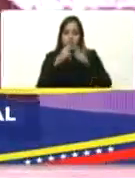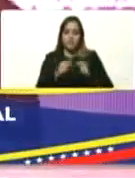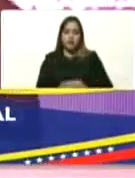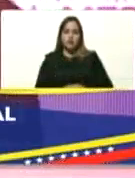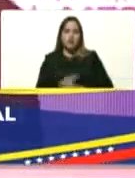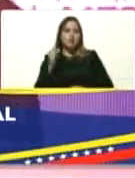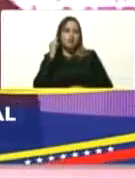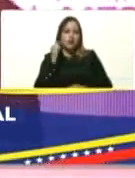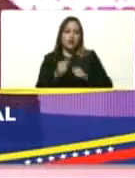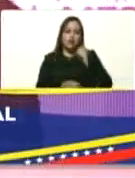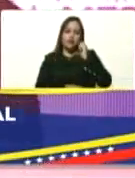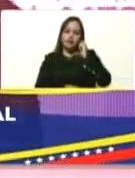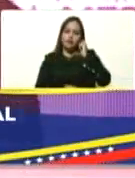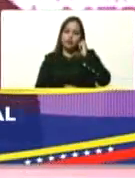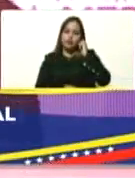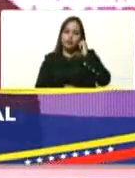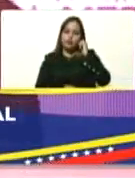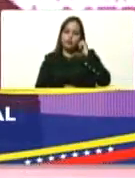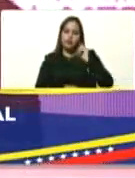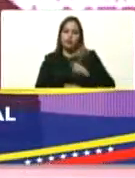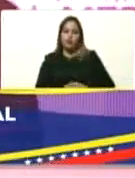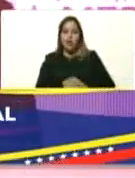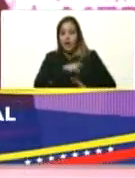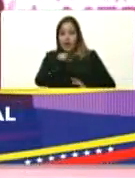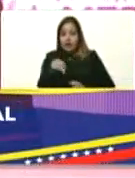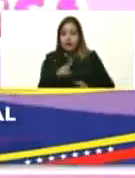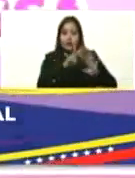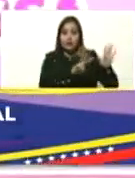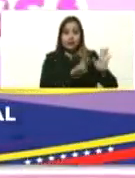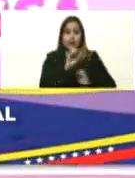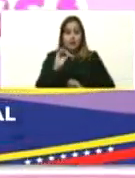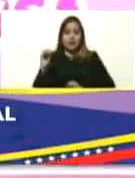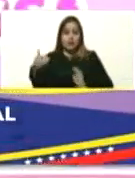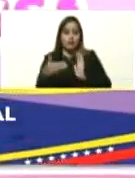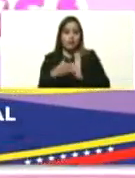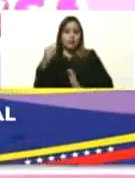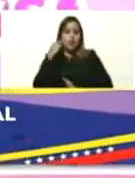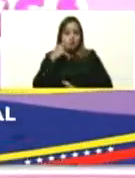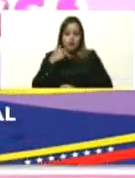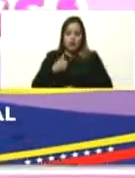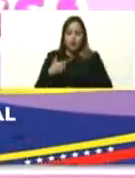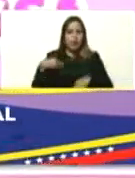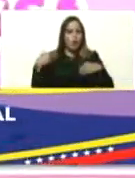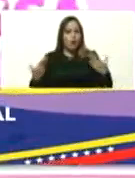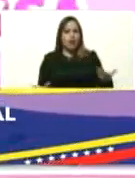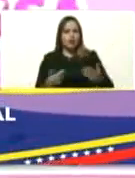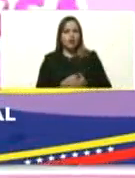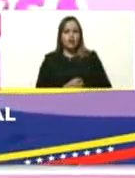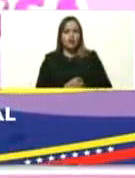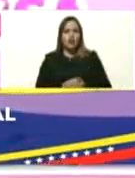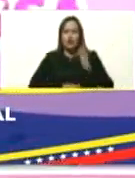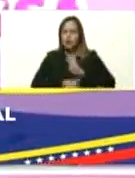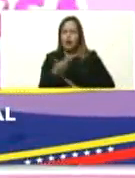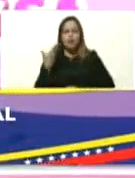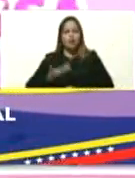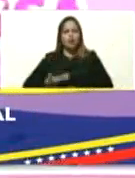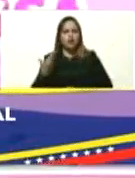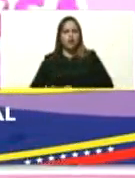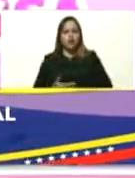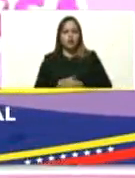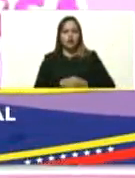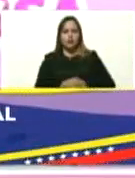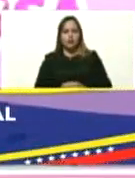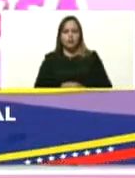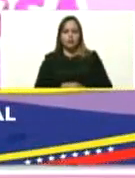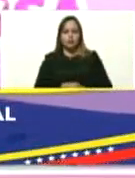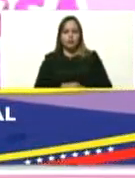de mujeres. Esas 700.000 mujeres nos han dicho cuáles son sus prioridades.